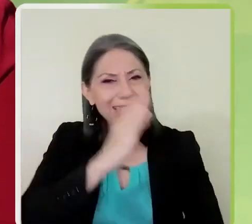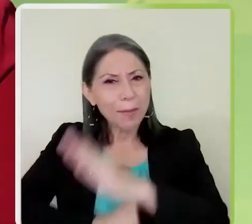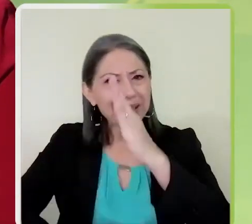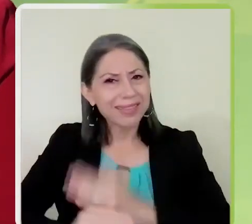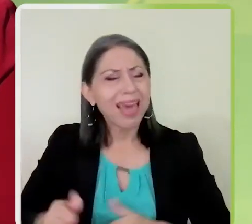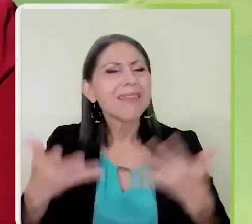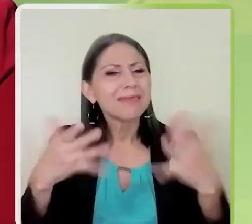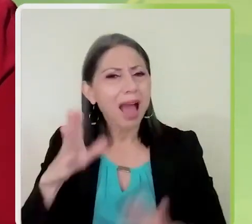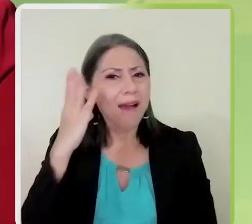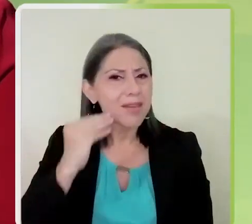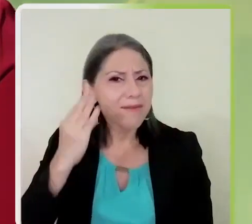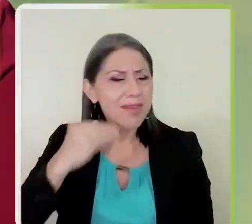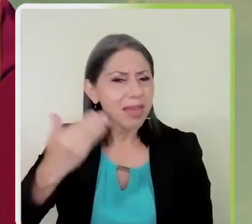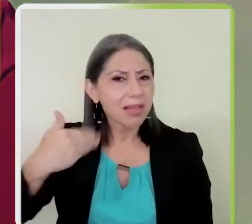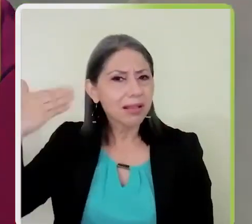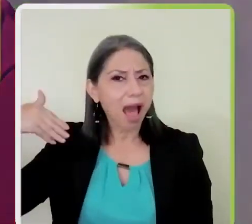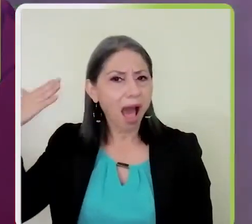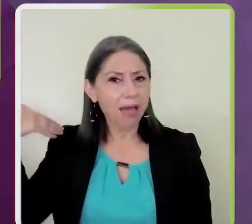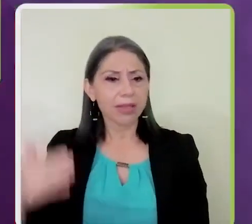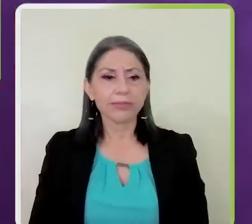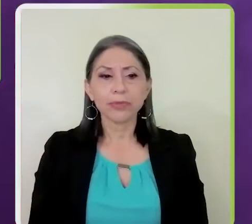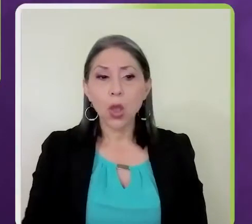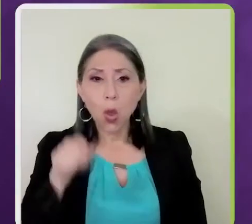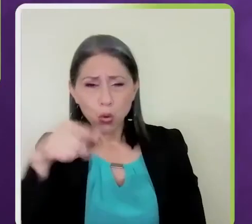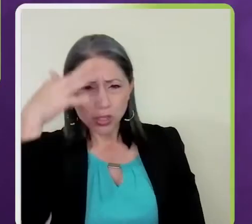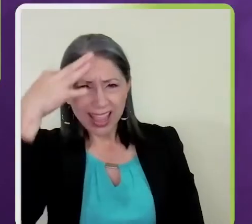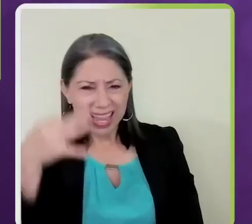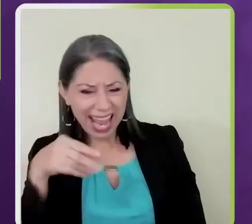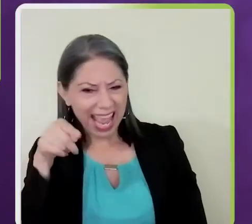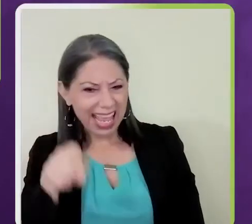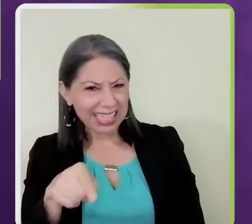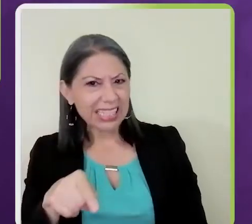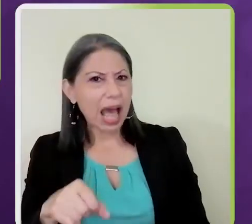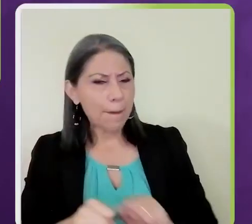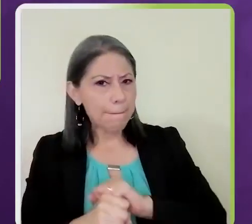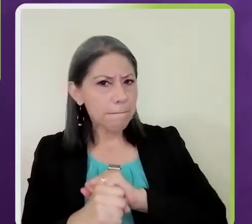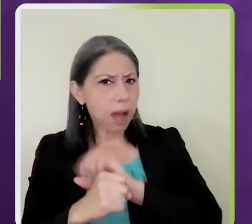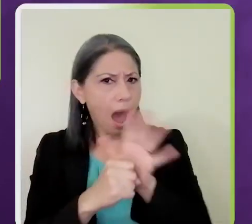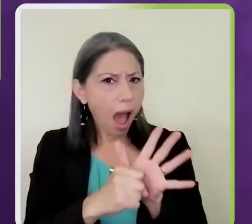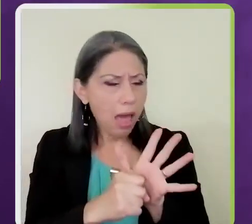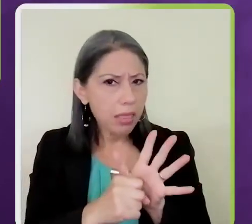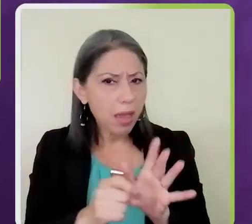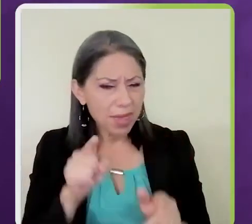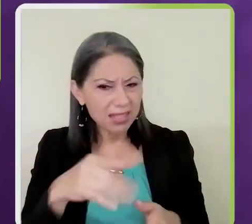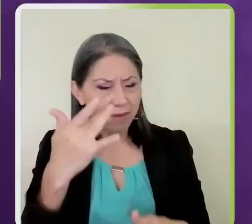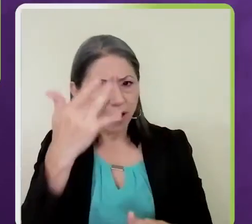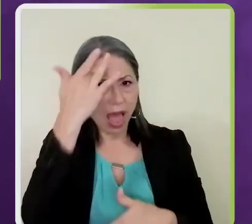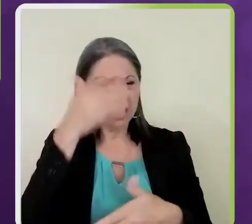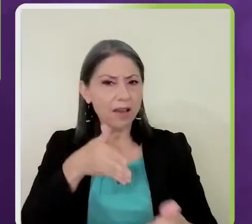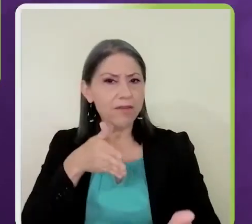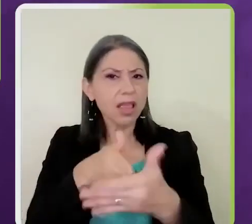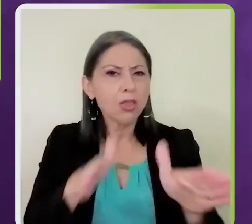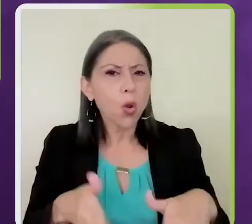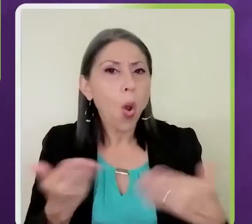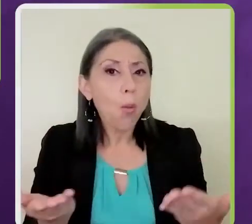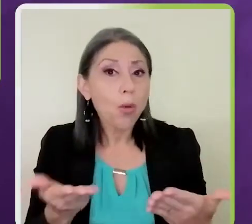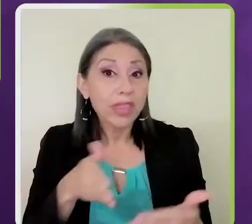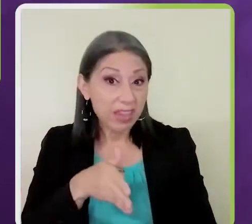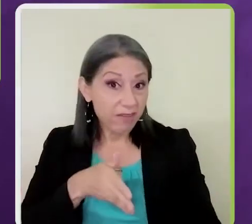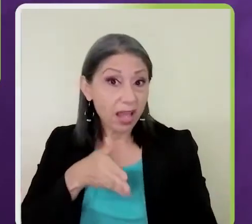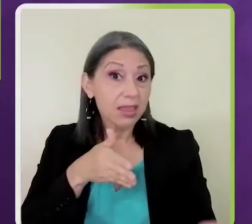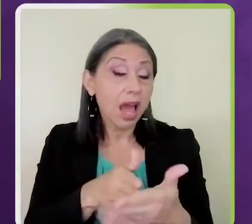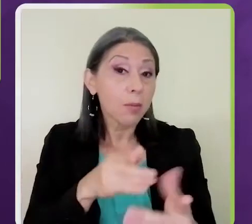vivían. ¿Cómo considera usted que esta pandemia está afectando y que puede impactar negativa y positivamente